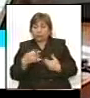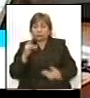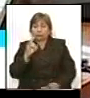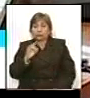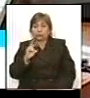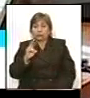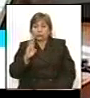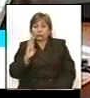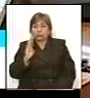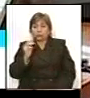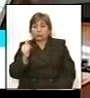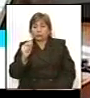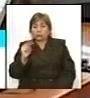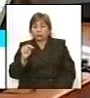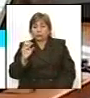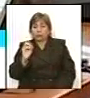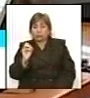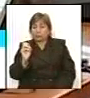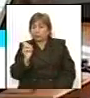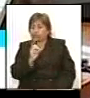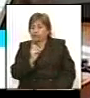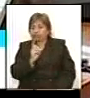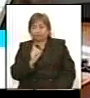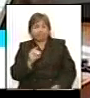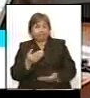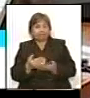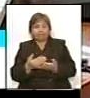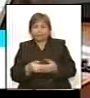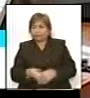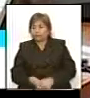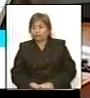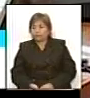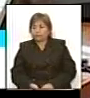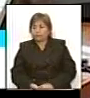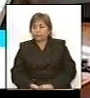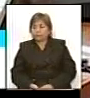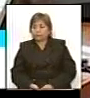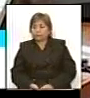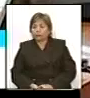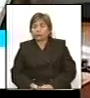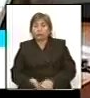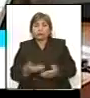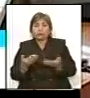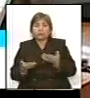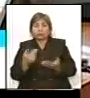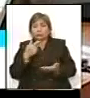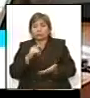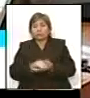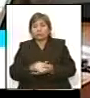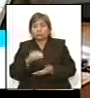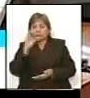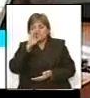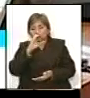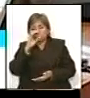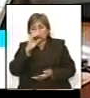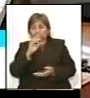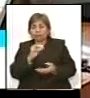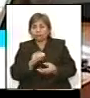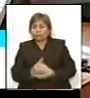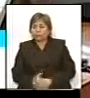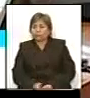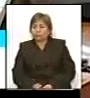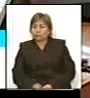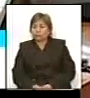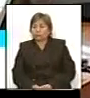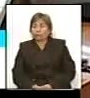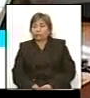urbano no consideran soluciones del saneamiento físico legal, sino que se ha buscado como soluciones